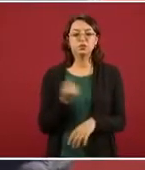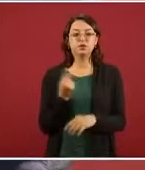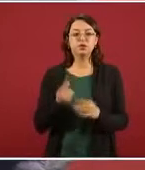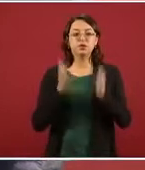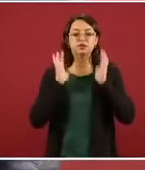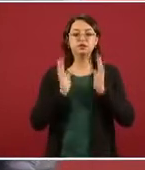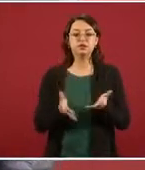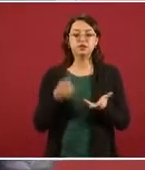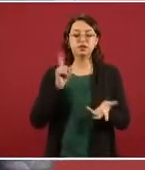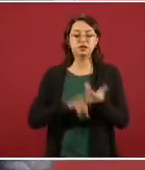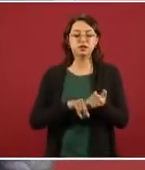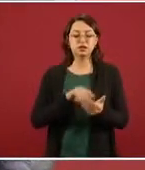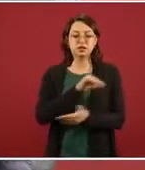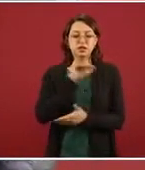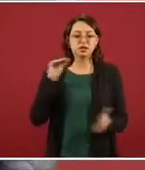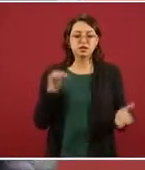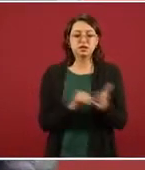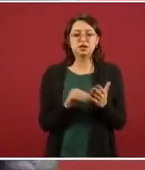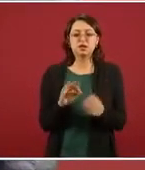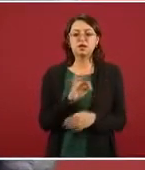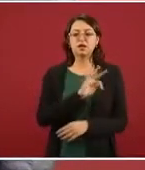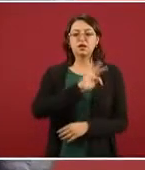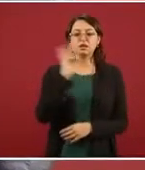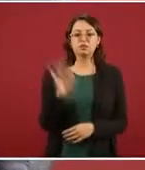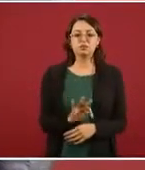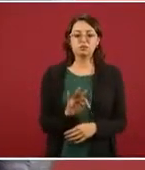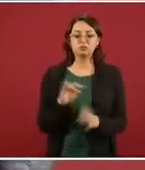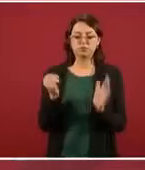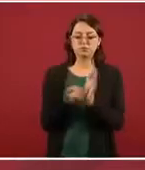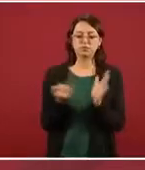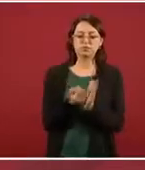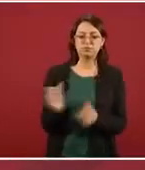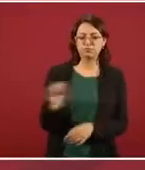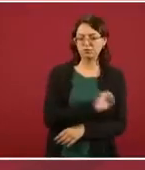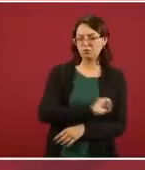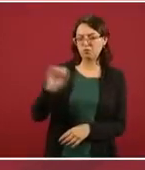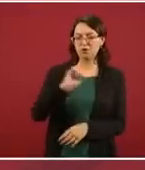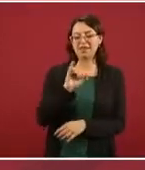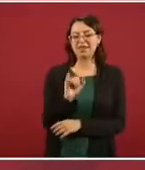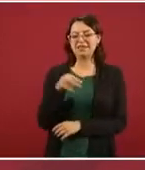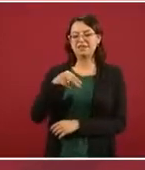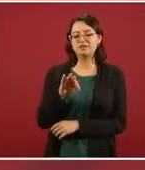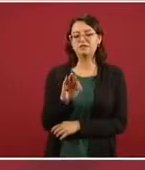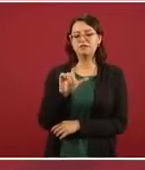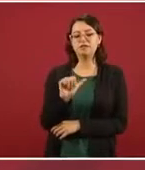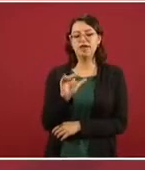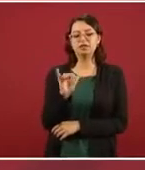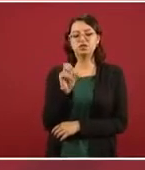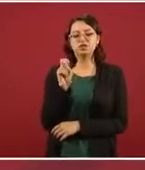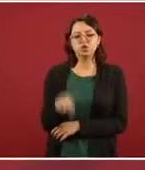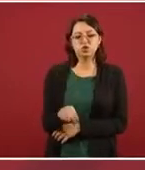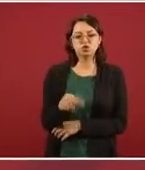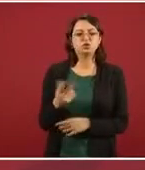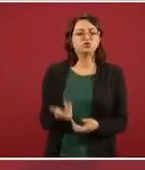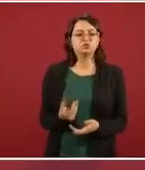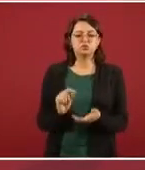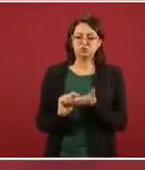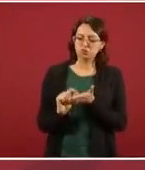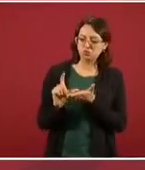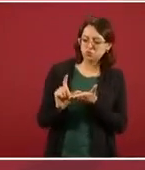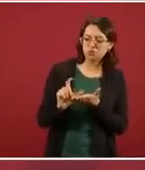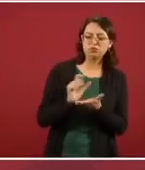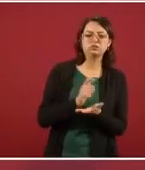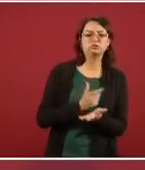incluyendo el porcentaje de inflación para que no se deteriore, se